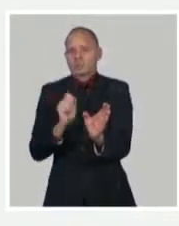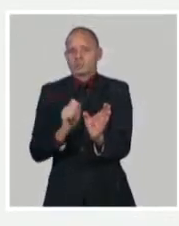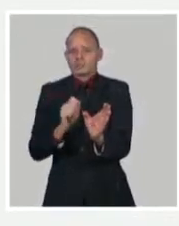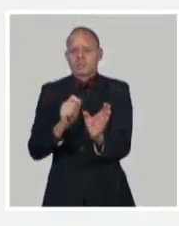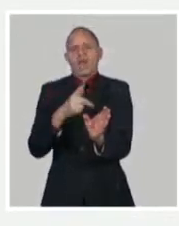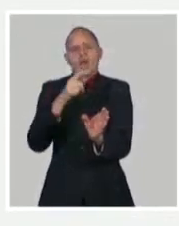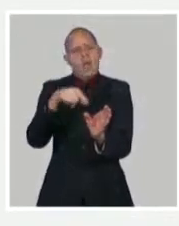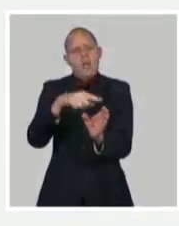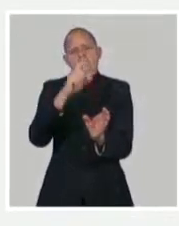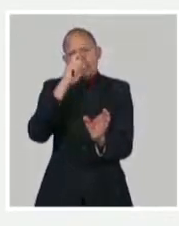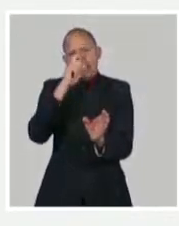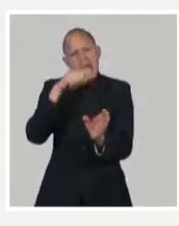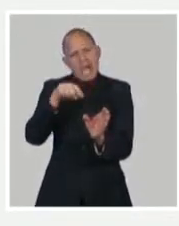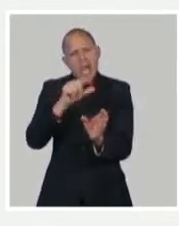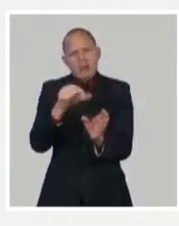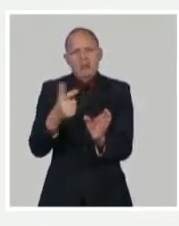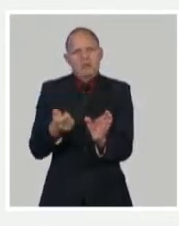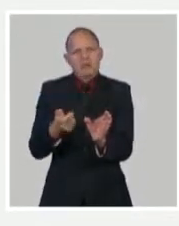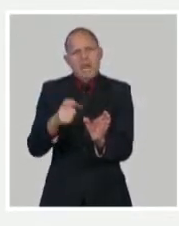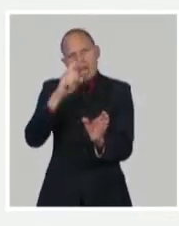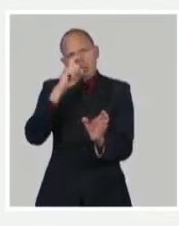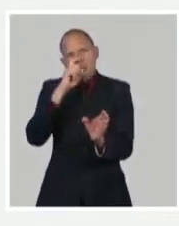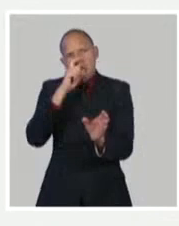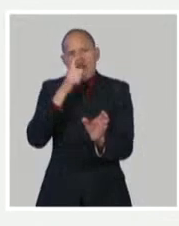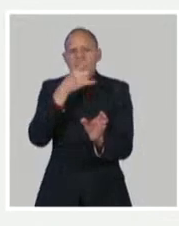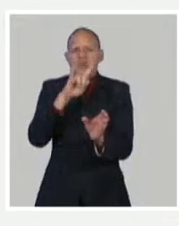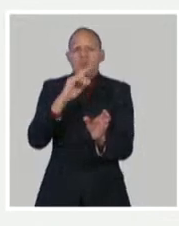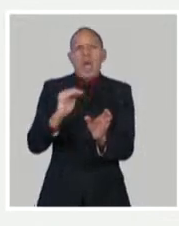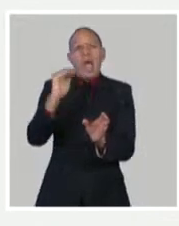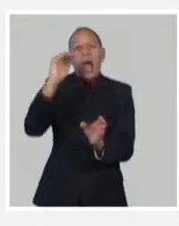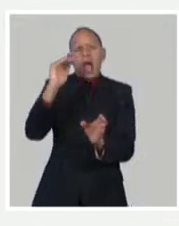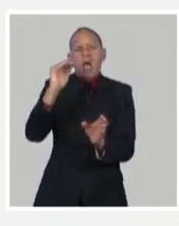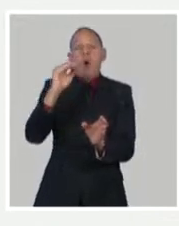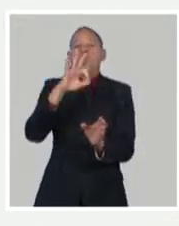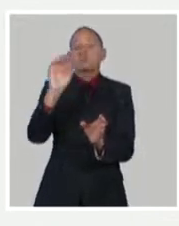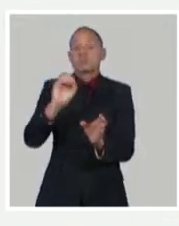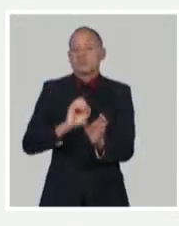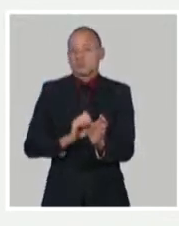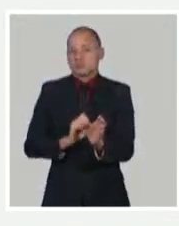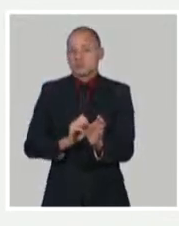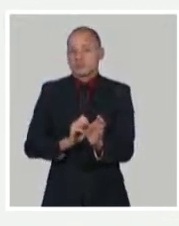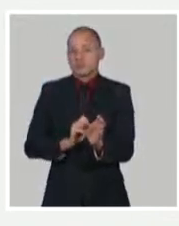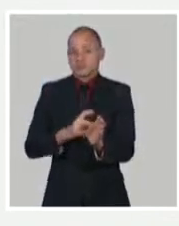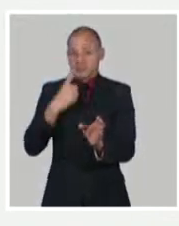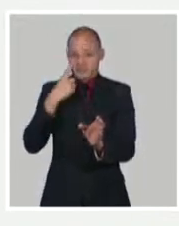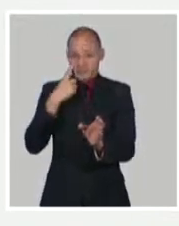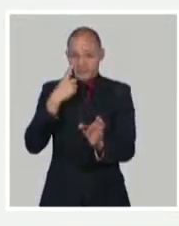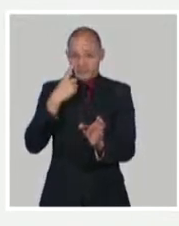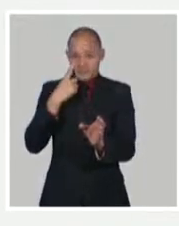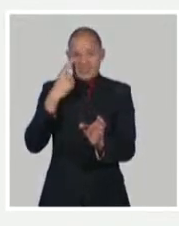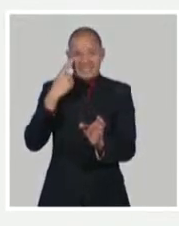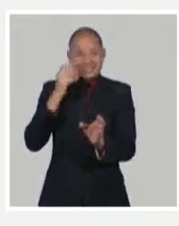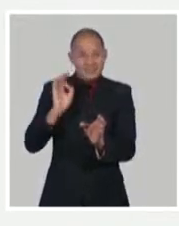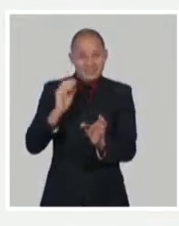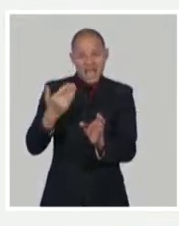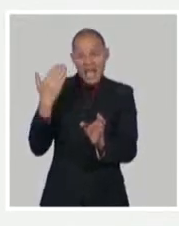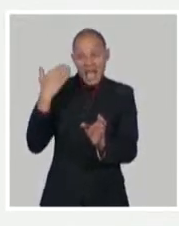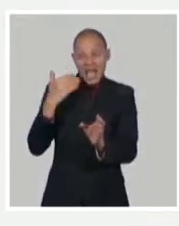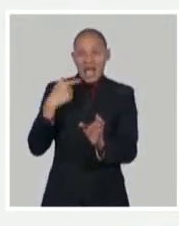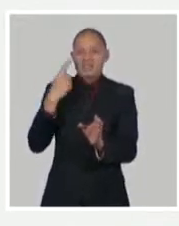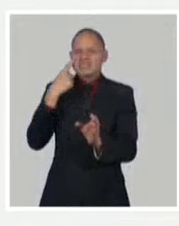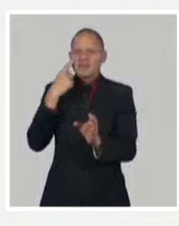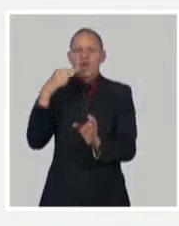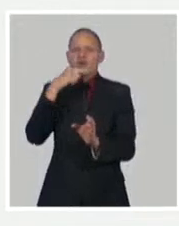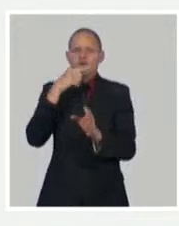a 59 a una población hasta los 80 años, o sea que el resumen de la columna azul, donde